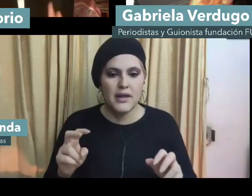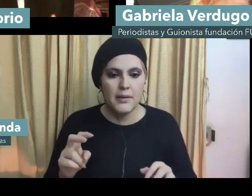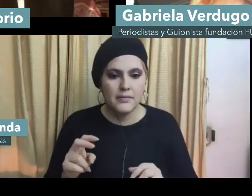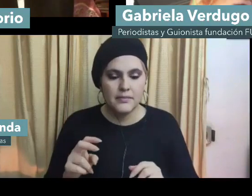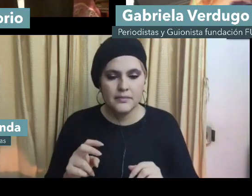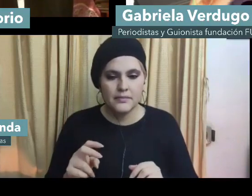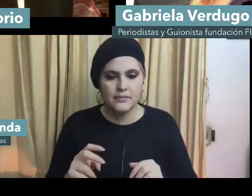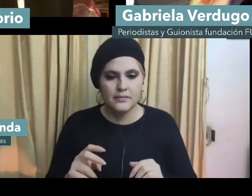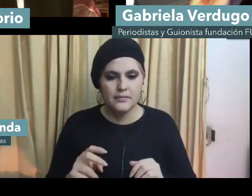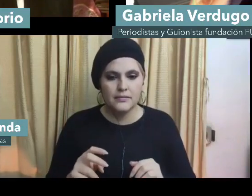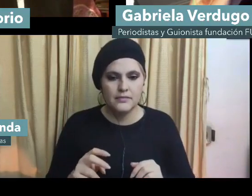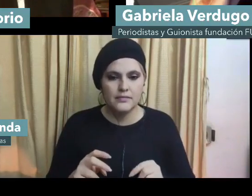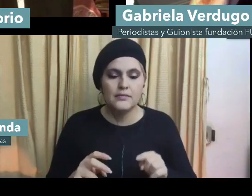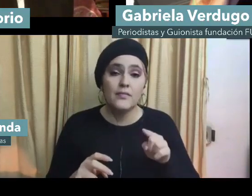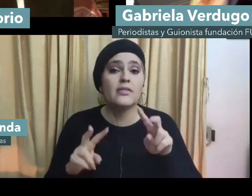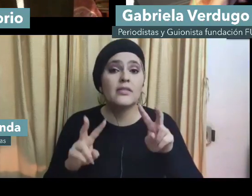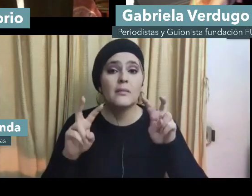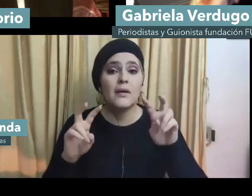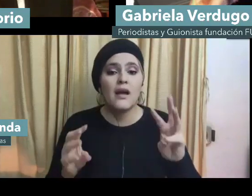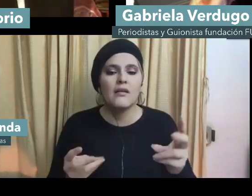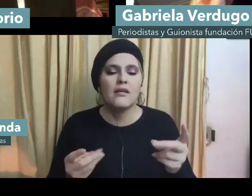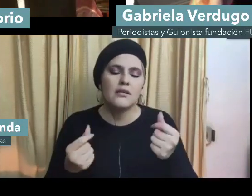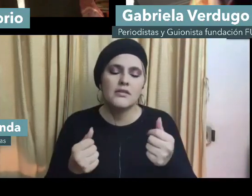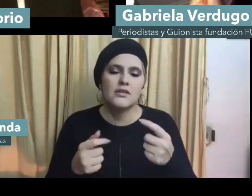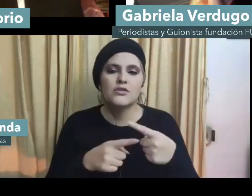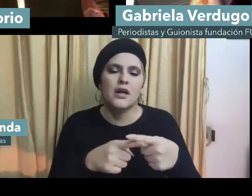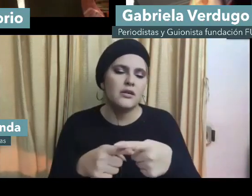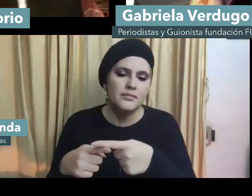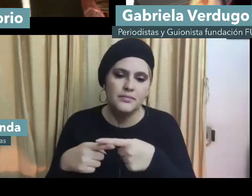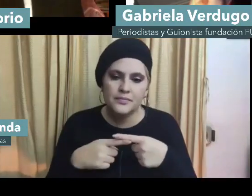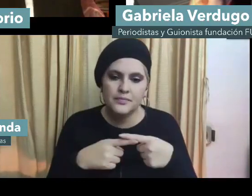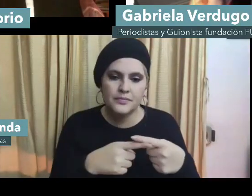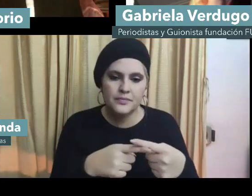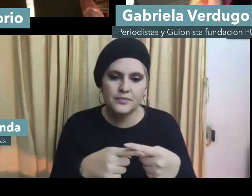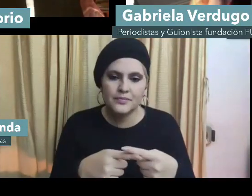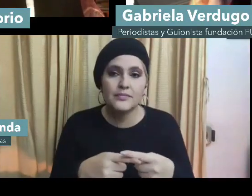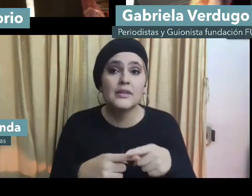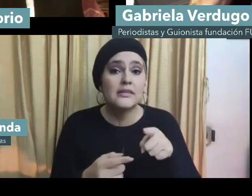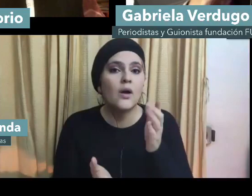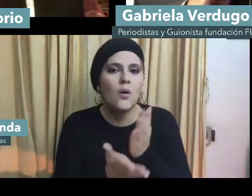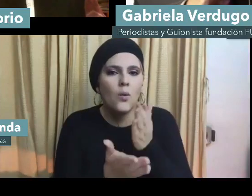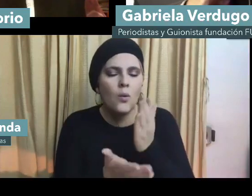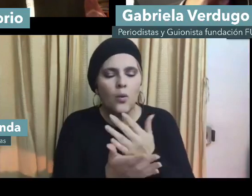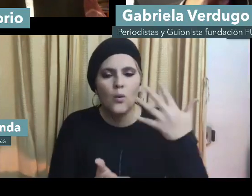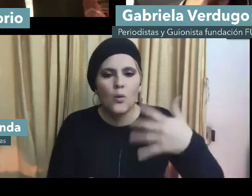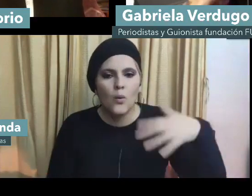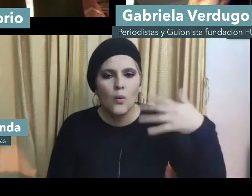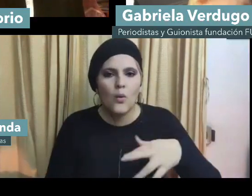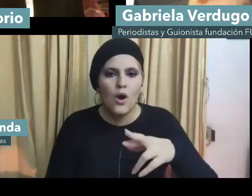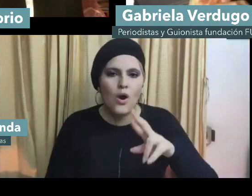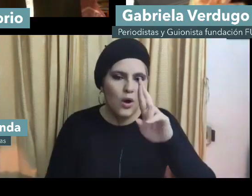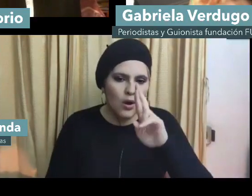Y eso es la escuela, ahí donde tiene un rol fundamental que hacer. Y nosotros